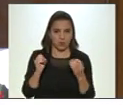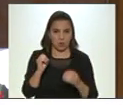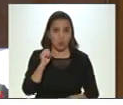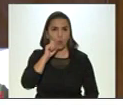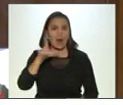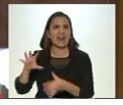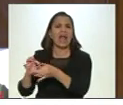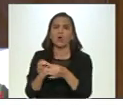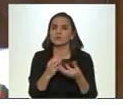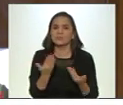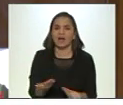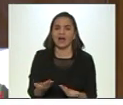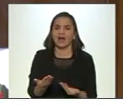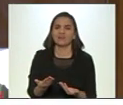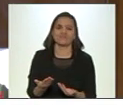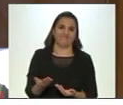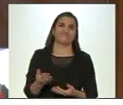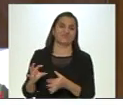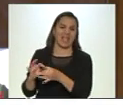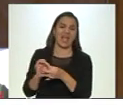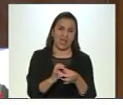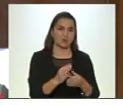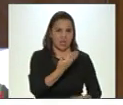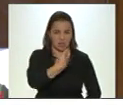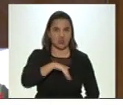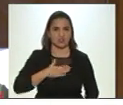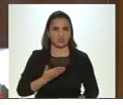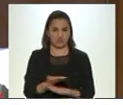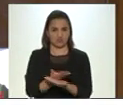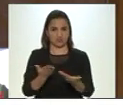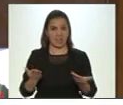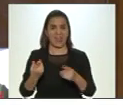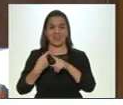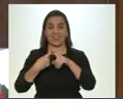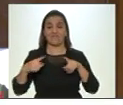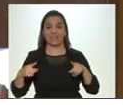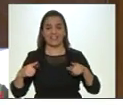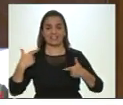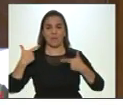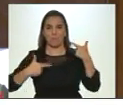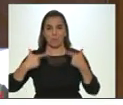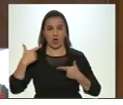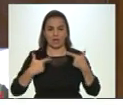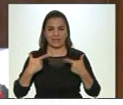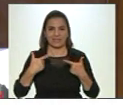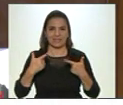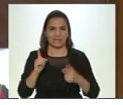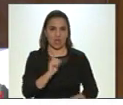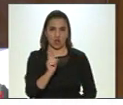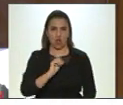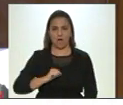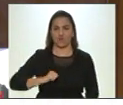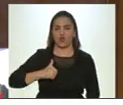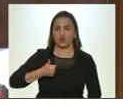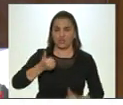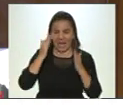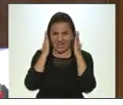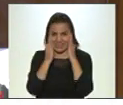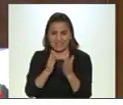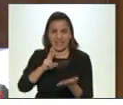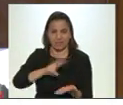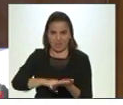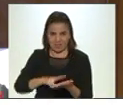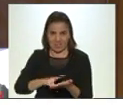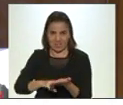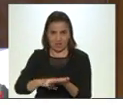causa? Porque hemos puesto sobre la mesa nuestras diferencias políticas más que nuestra voluntad de atender las verdaderas